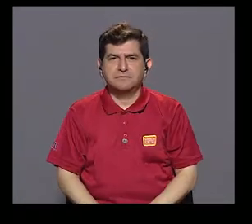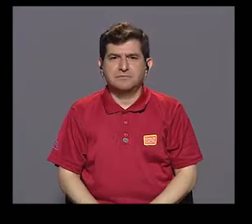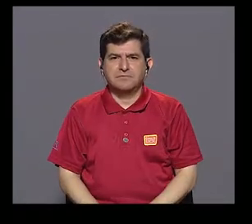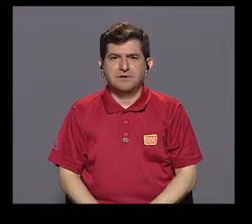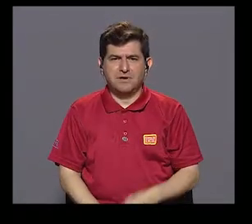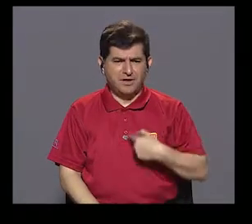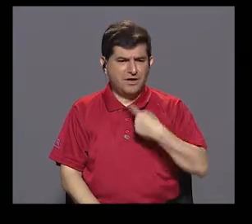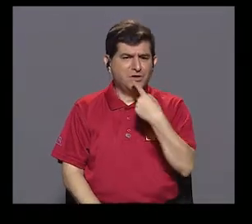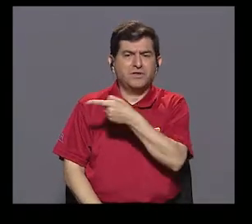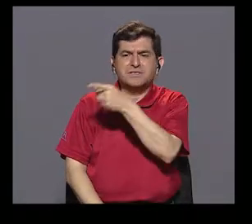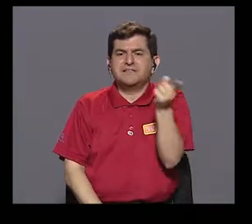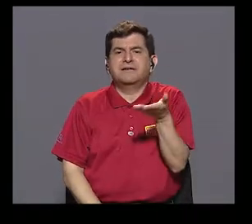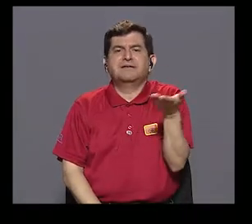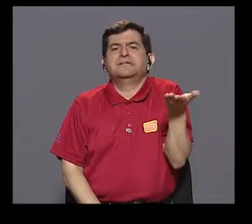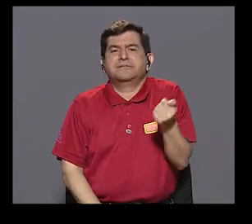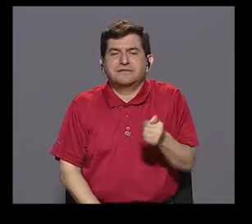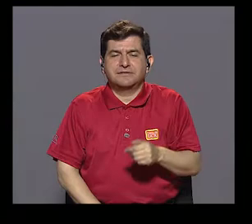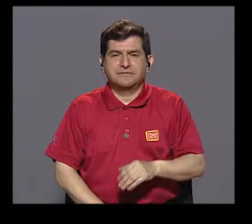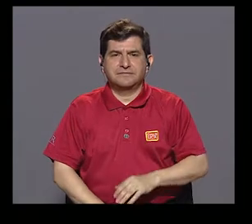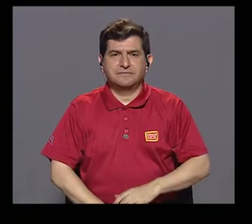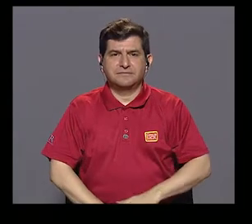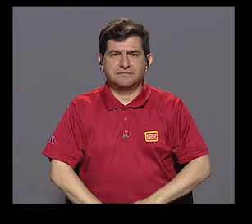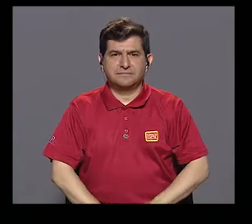es lo que se me ocurre decirles a ustedes?